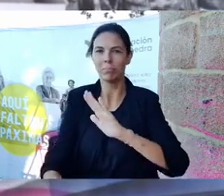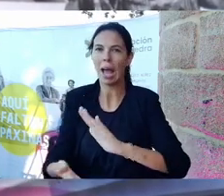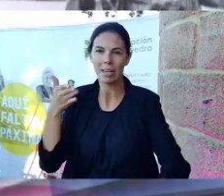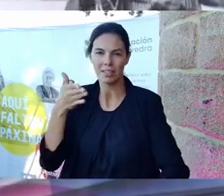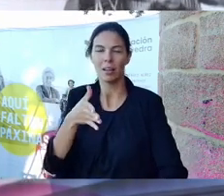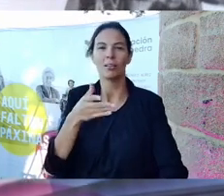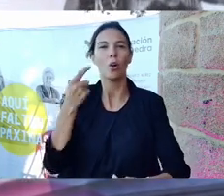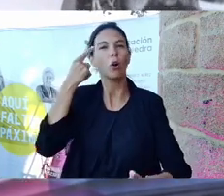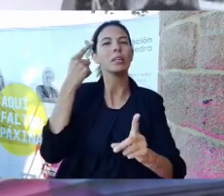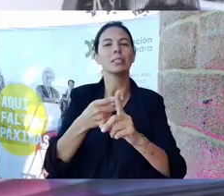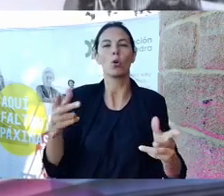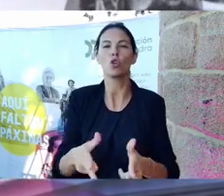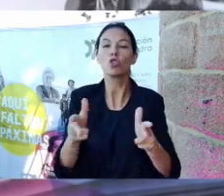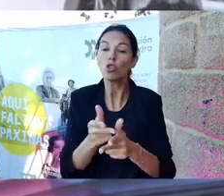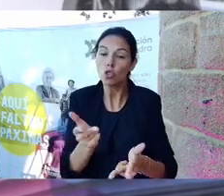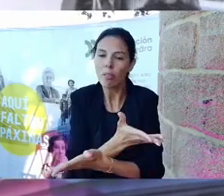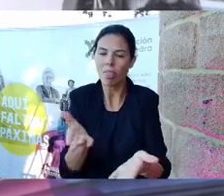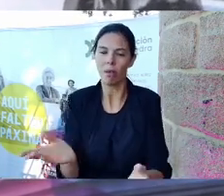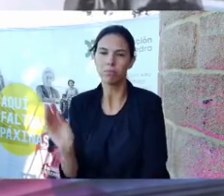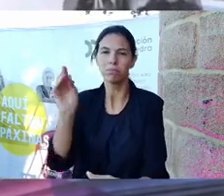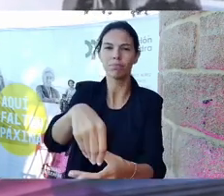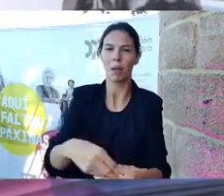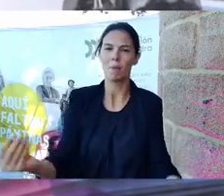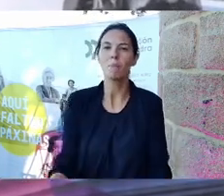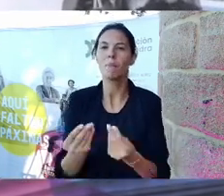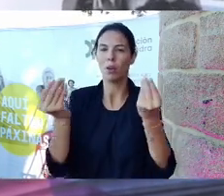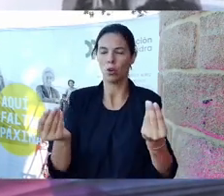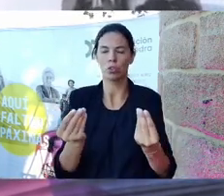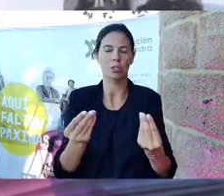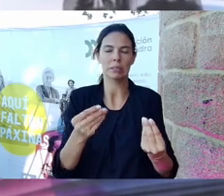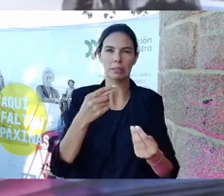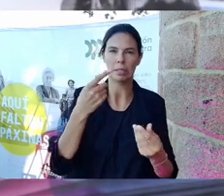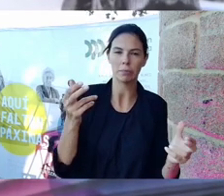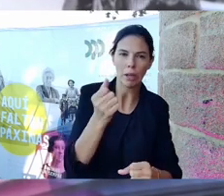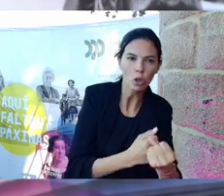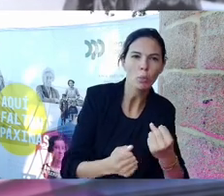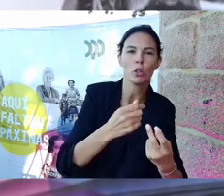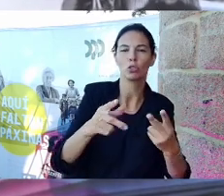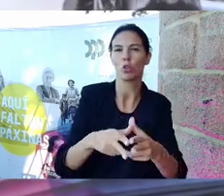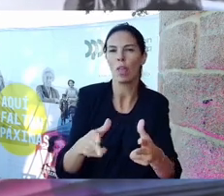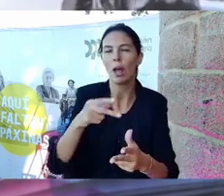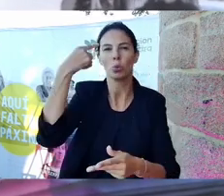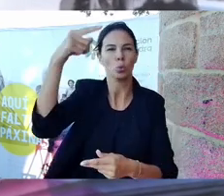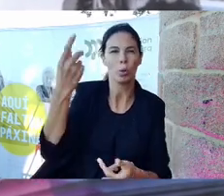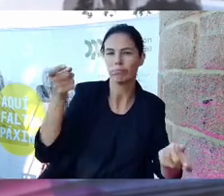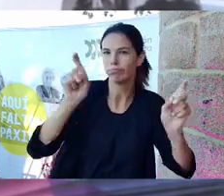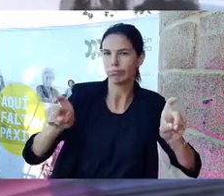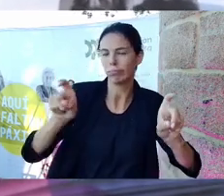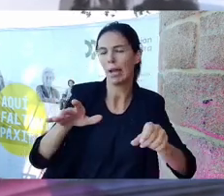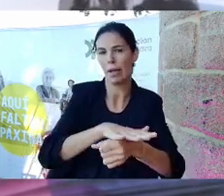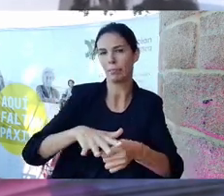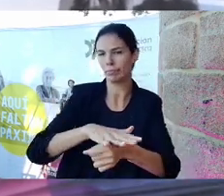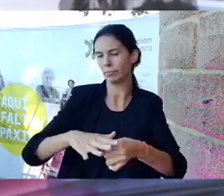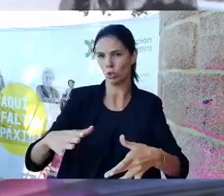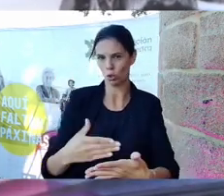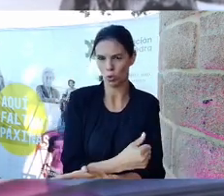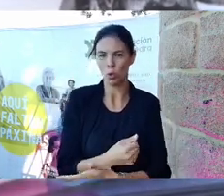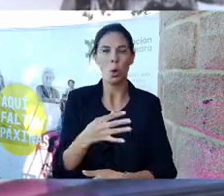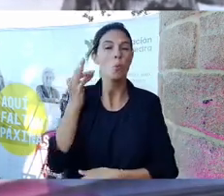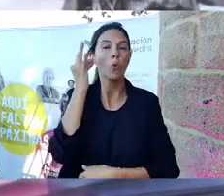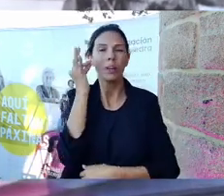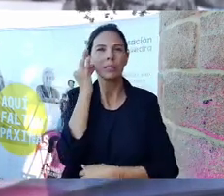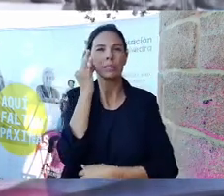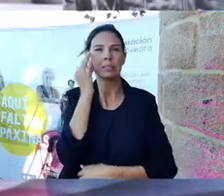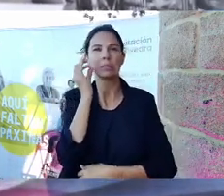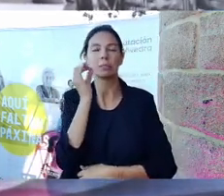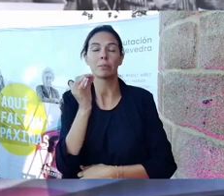colaboraron a facer mellor a sociedade en todos os aspectos económicos, sociais, culturais, educativos, en todos os